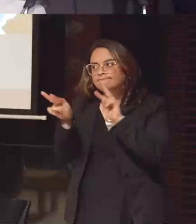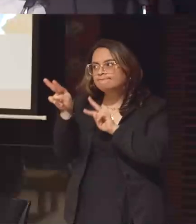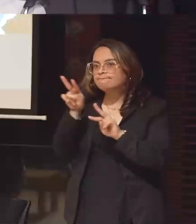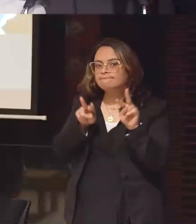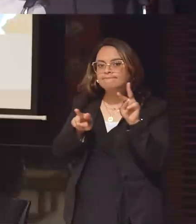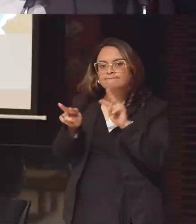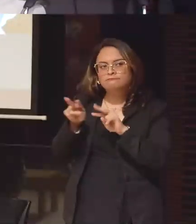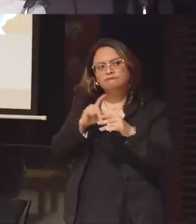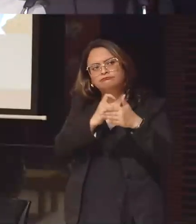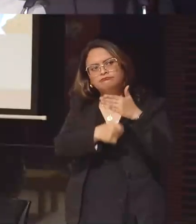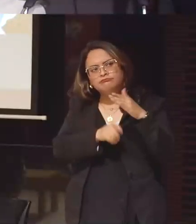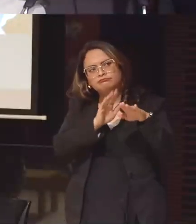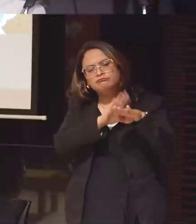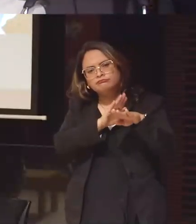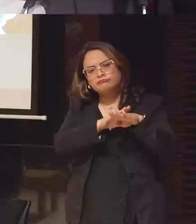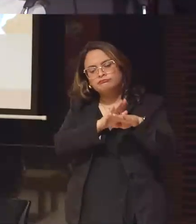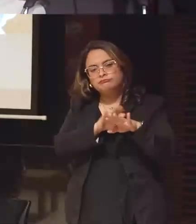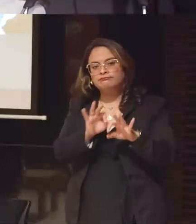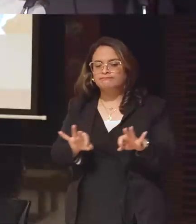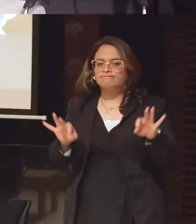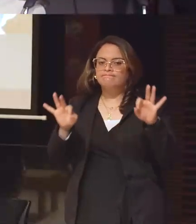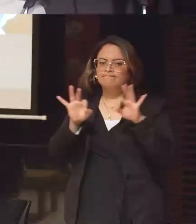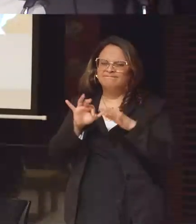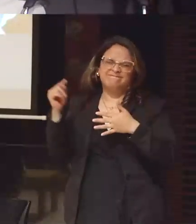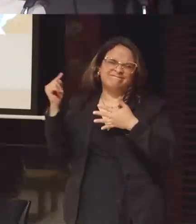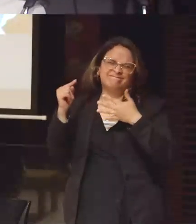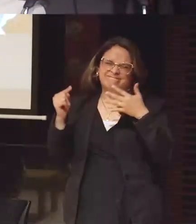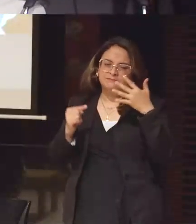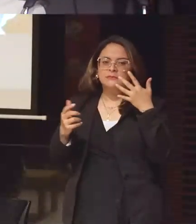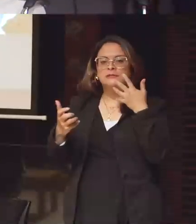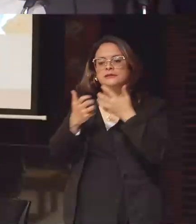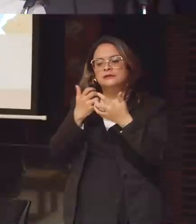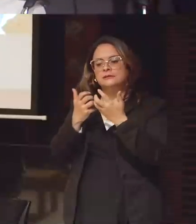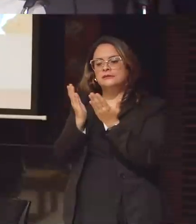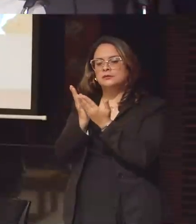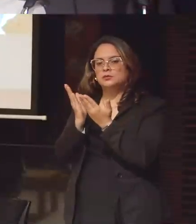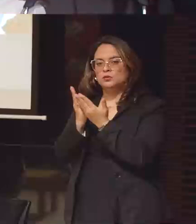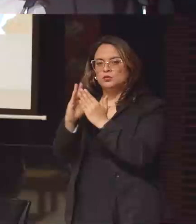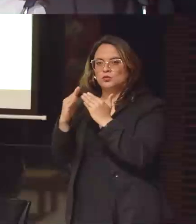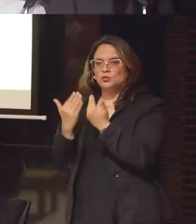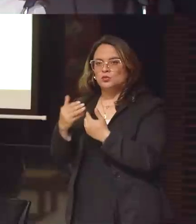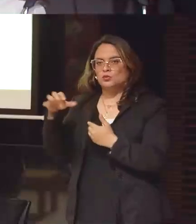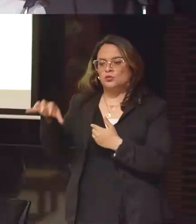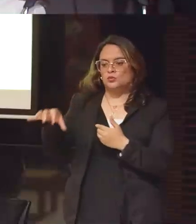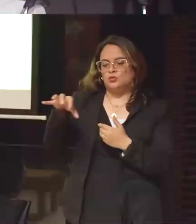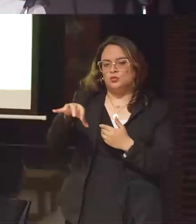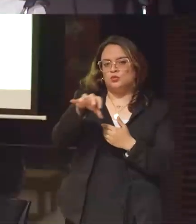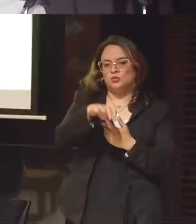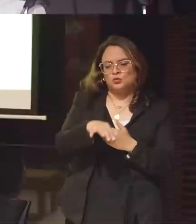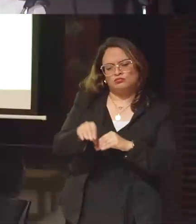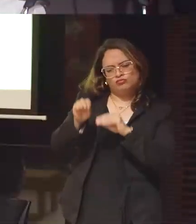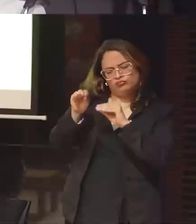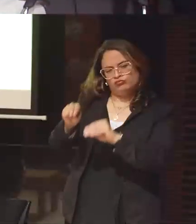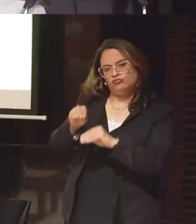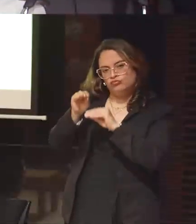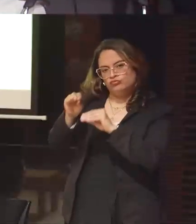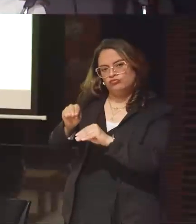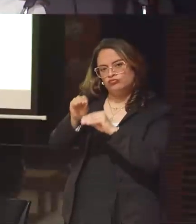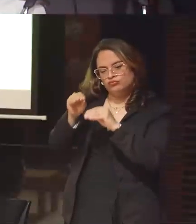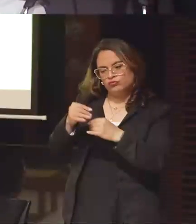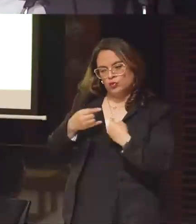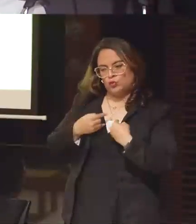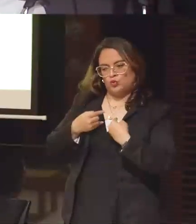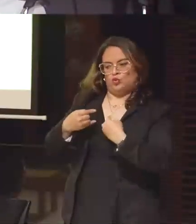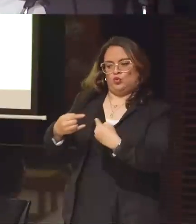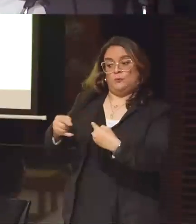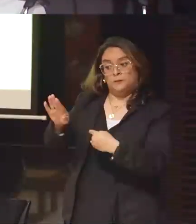en casa. Creo que medidas culturales hay muchas, desde los sistemas educativos en nuestros colegios, empezar a contar y a transmitir los